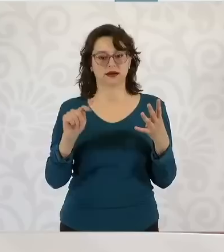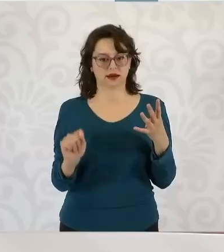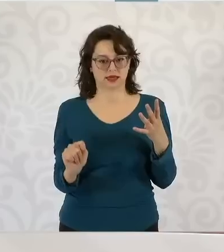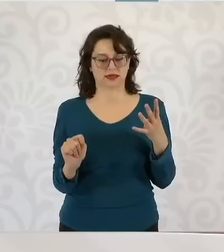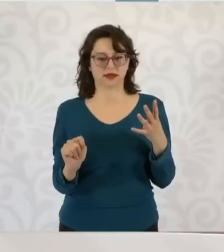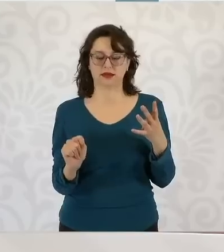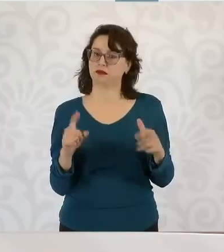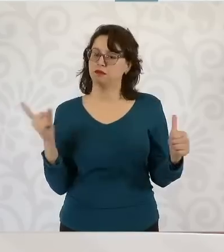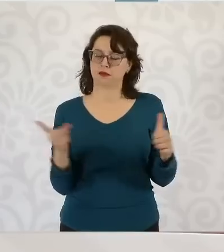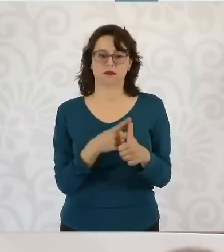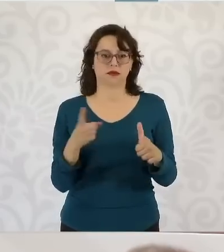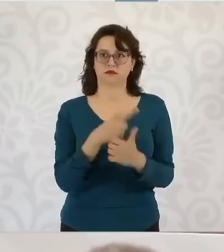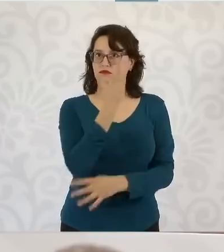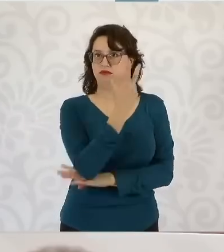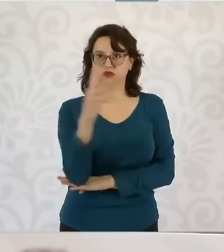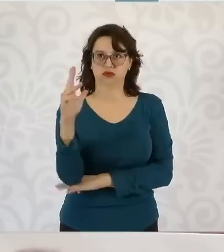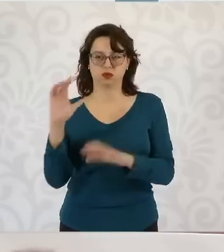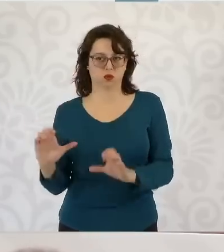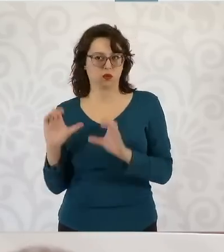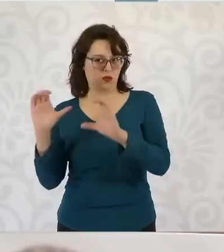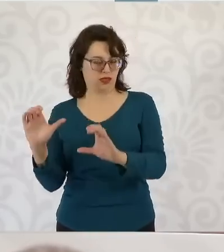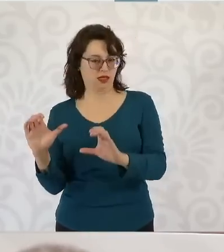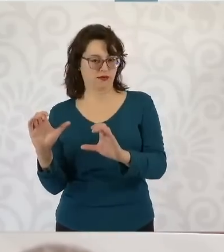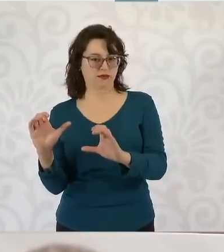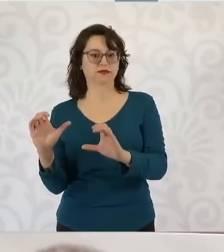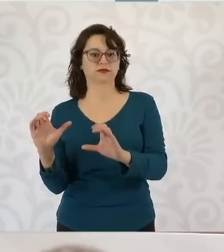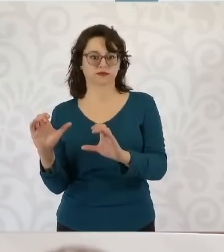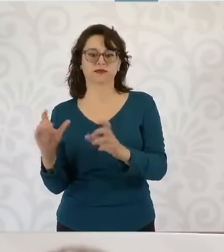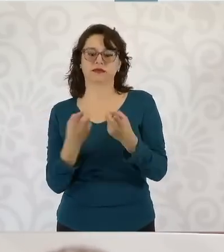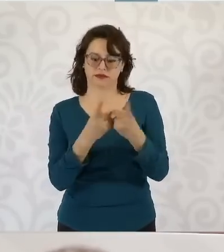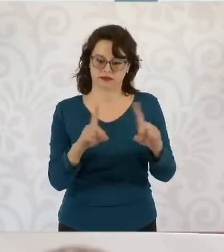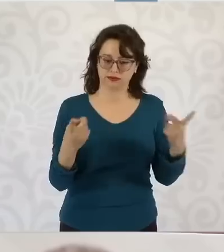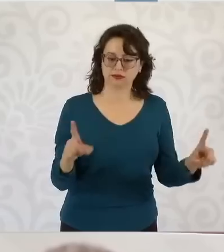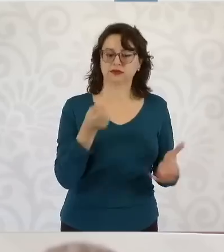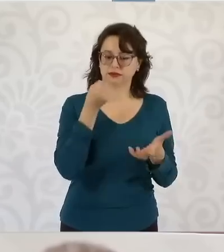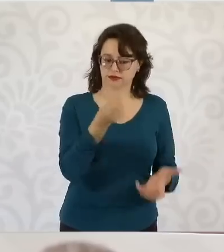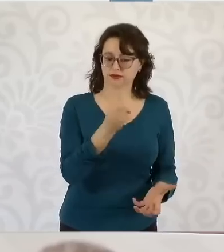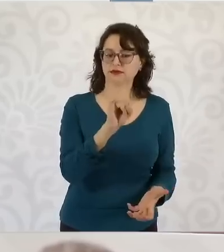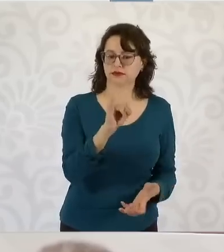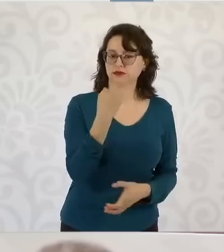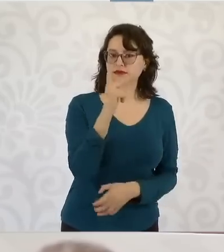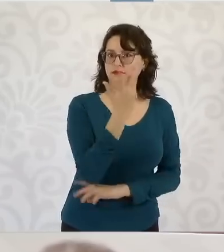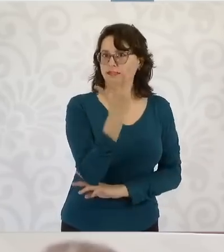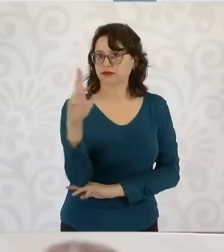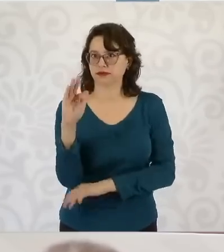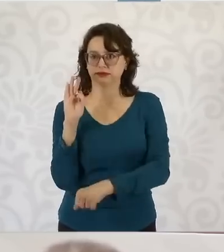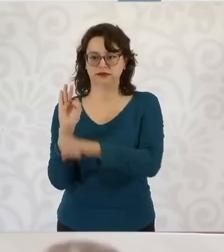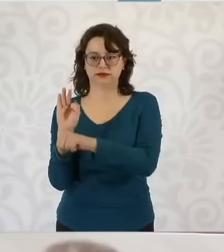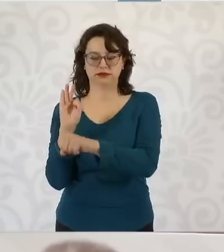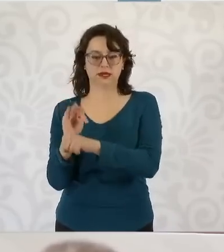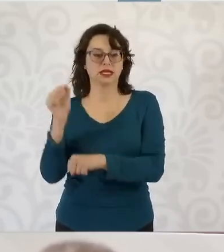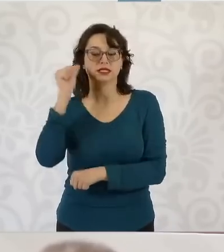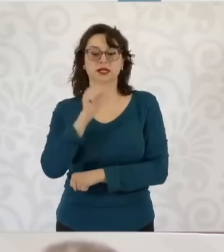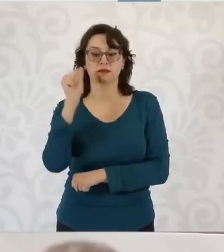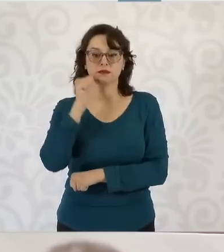la presidenta Sheinbaum es que cuidemos el medio ambiente. Sí, desarrollo e inversión sí, pero que esté medio ambiente siempre para decirnos